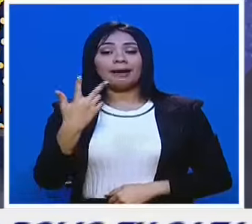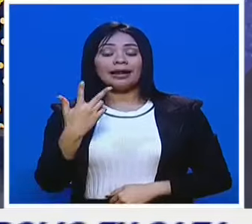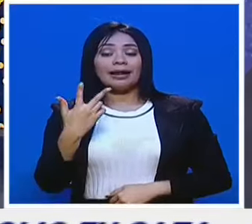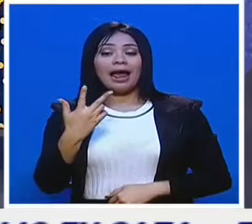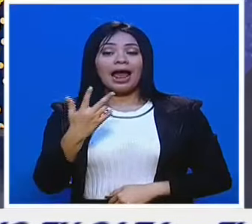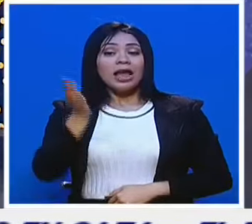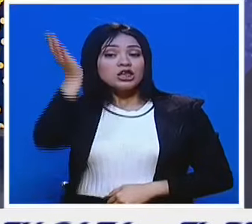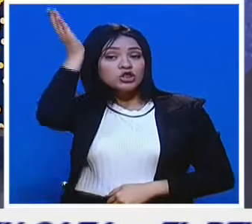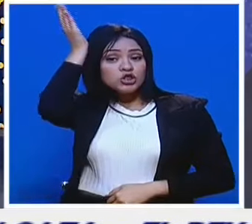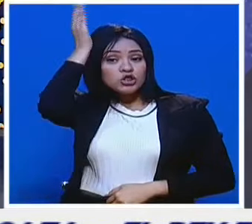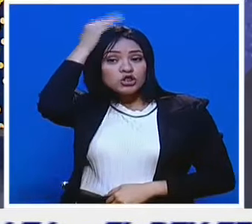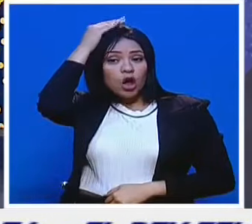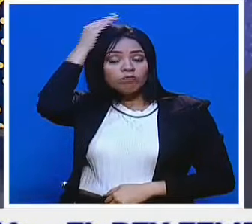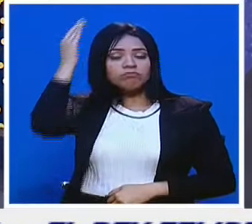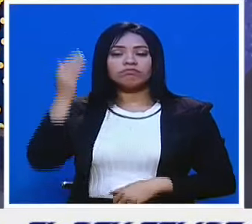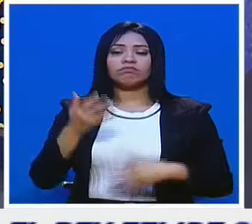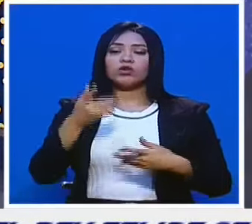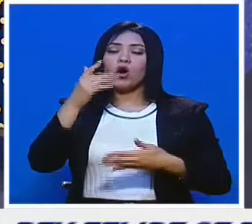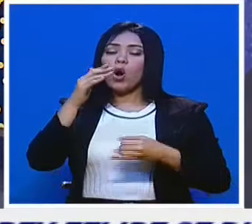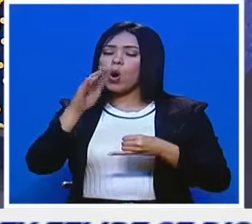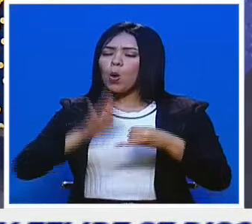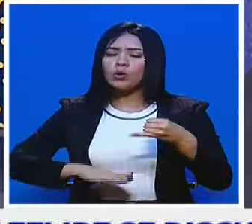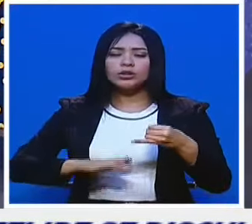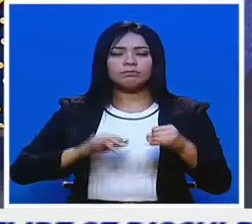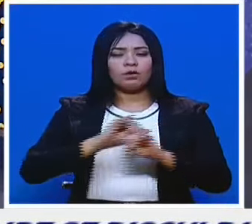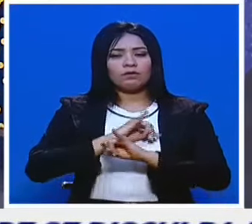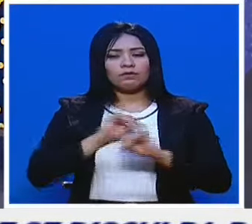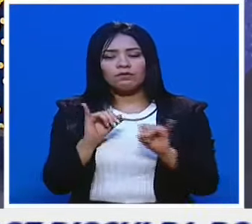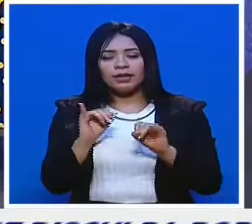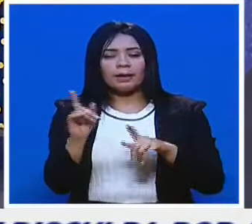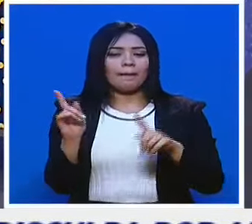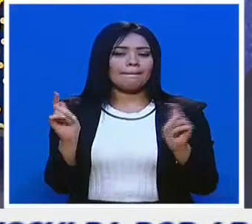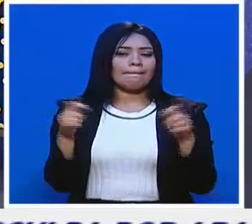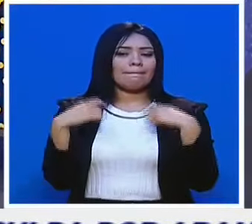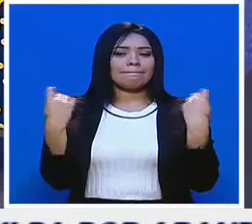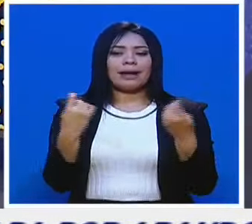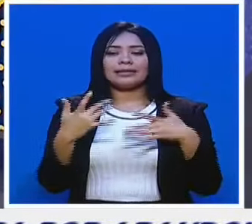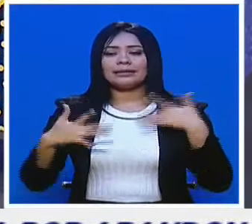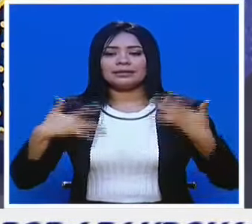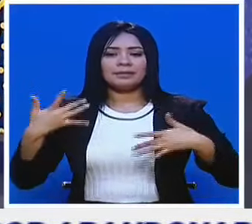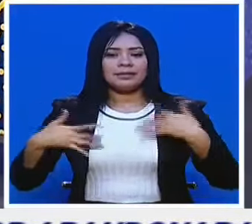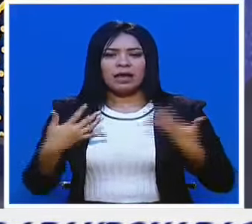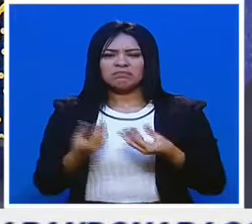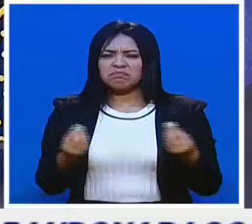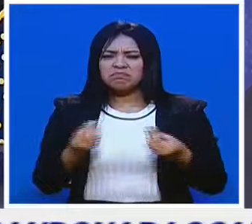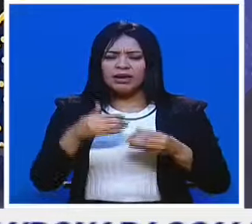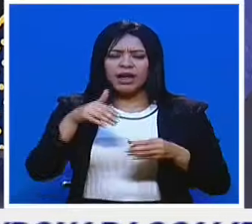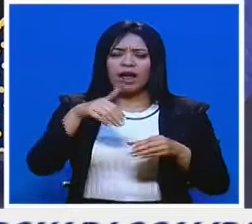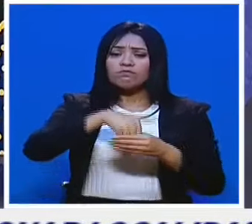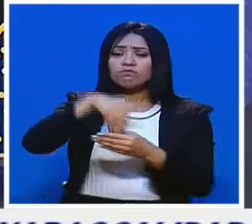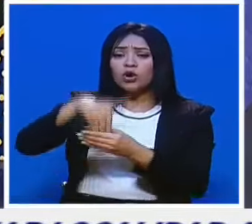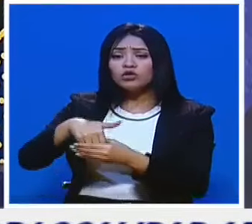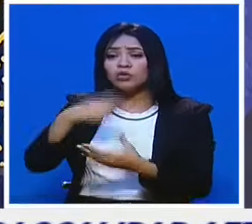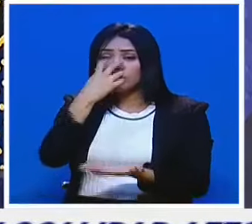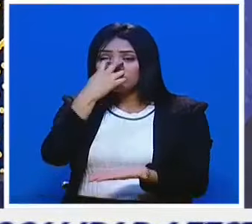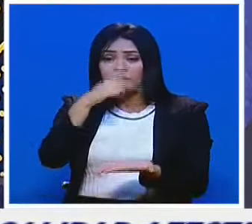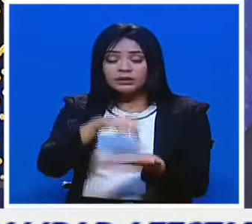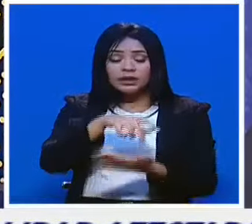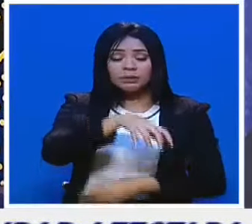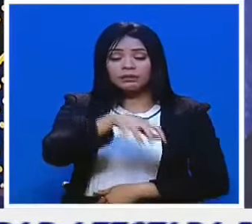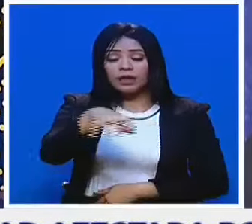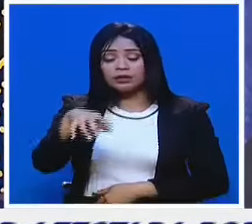Trump realizaron sus últimos eventos el pasado fin de semana para buscar los votos indecisos. Visitaron estados